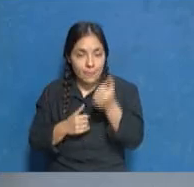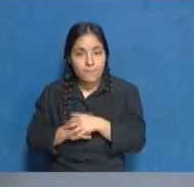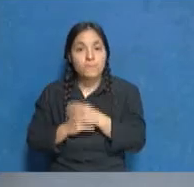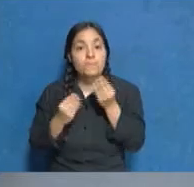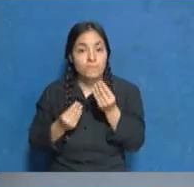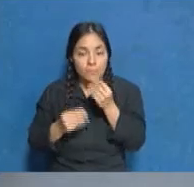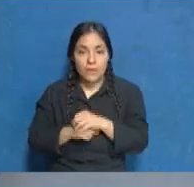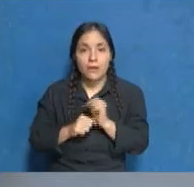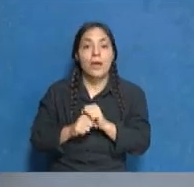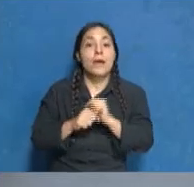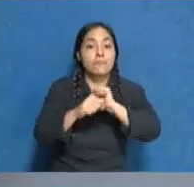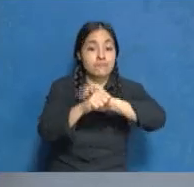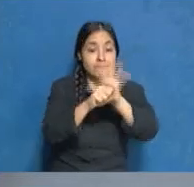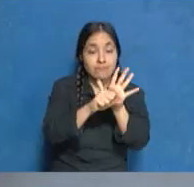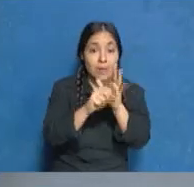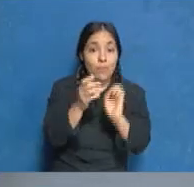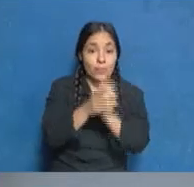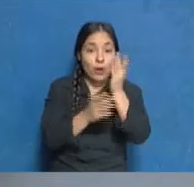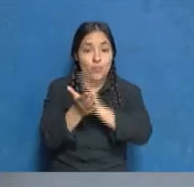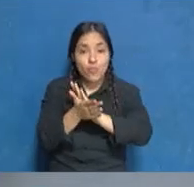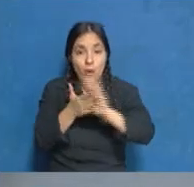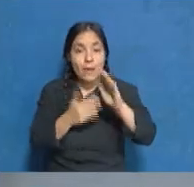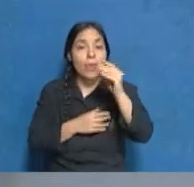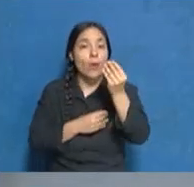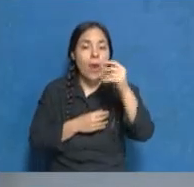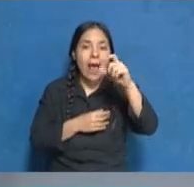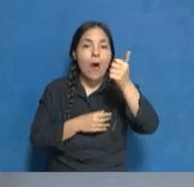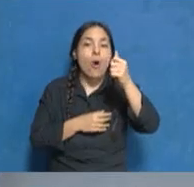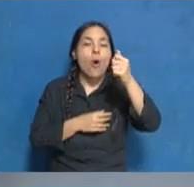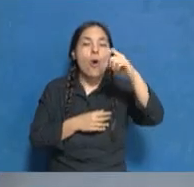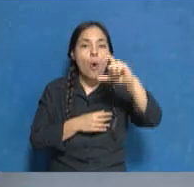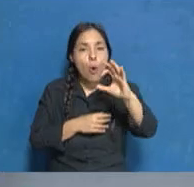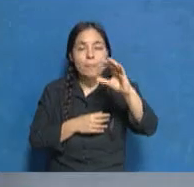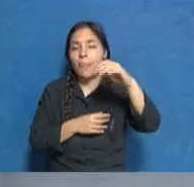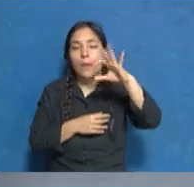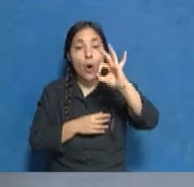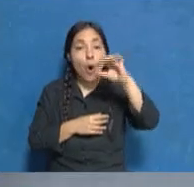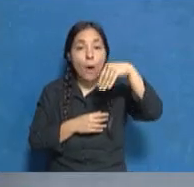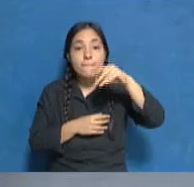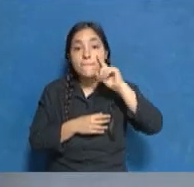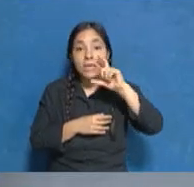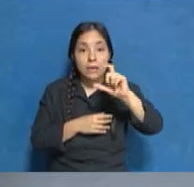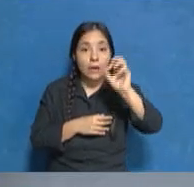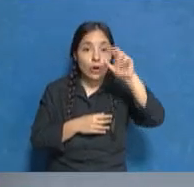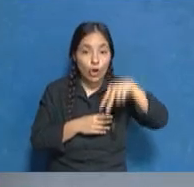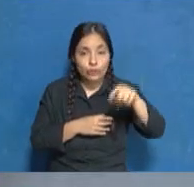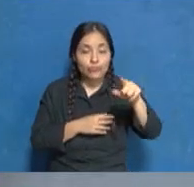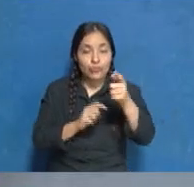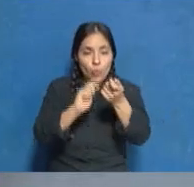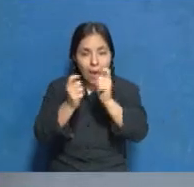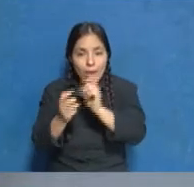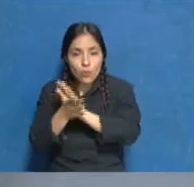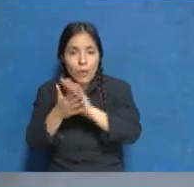que han aparecido nuevas subvariantes de Omicron, estas variantes que tienen más tasa de contagio, pero